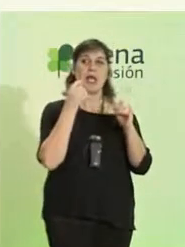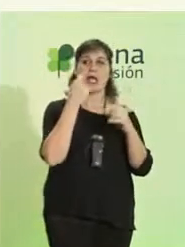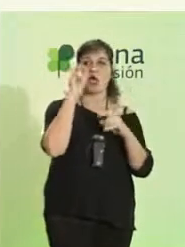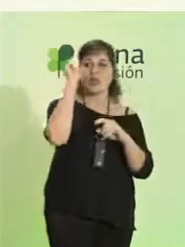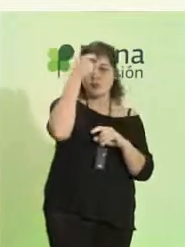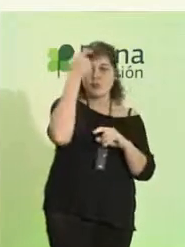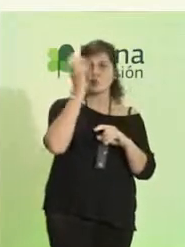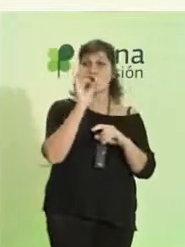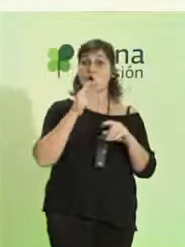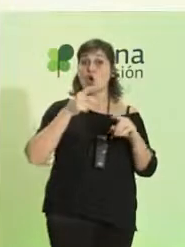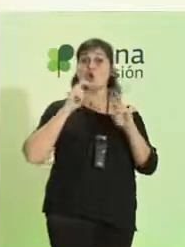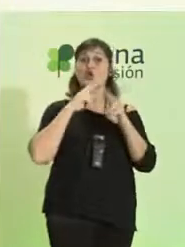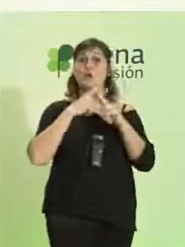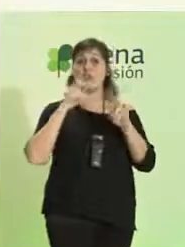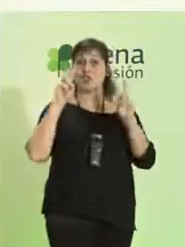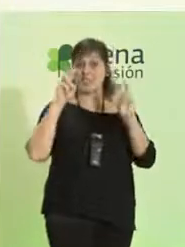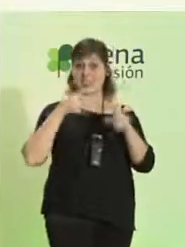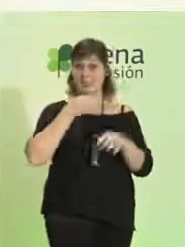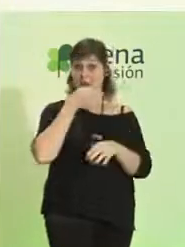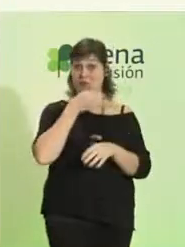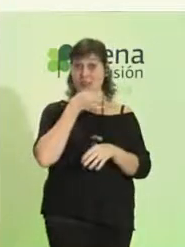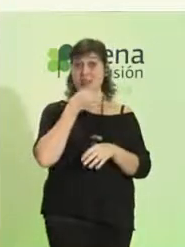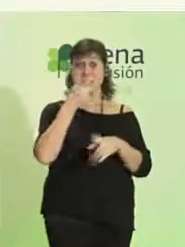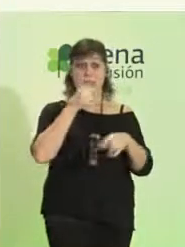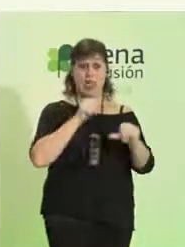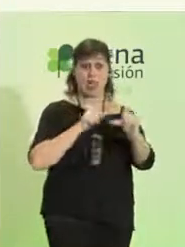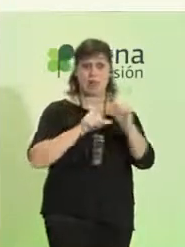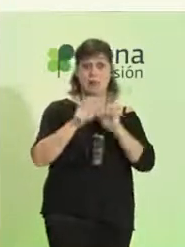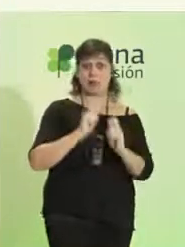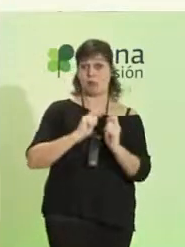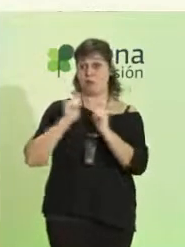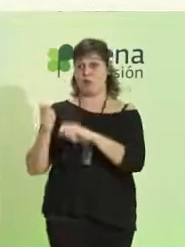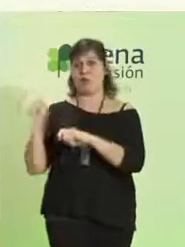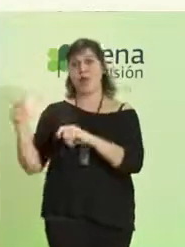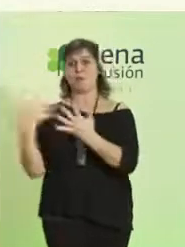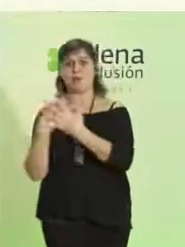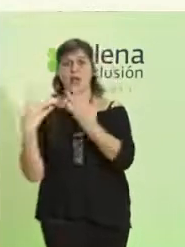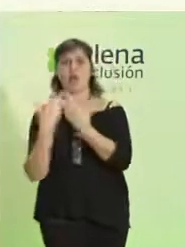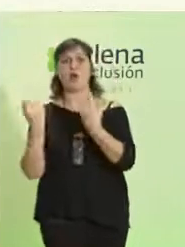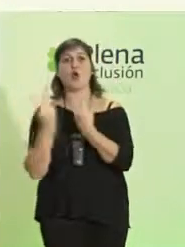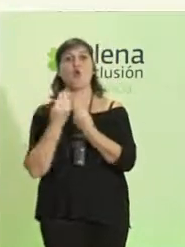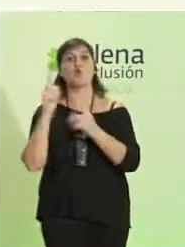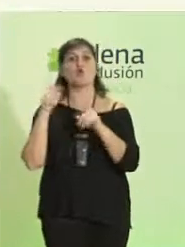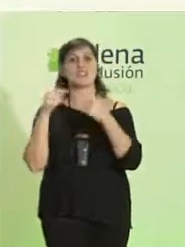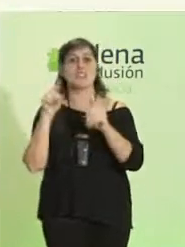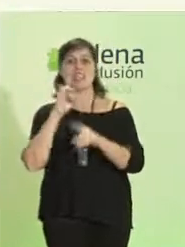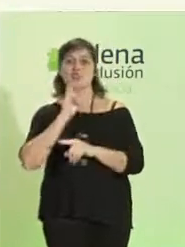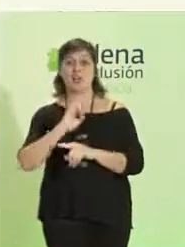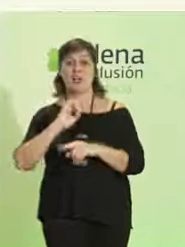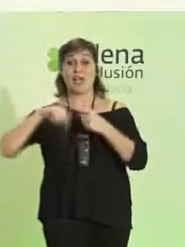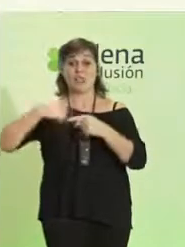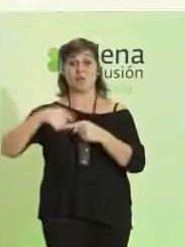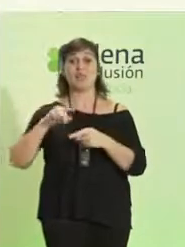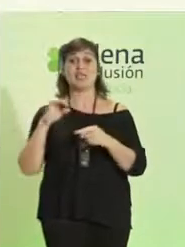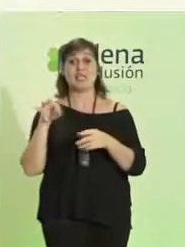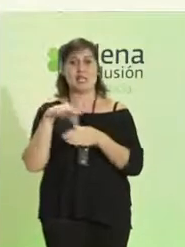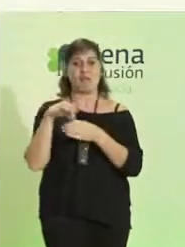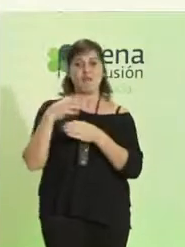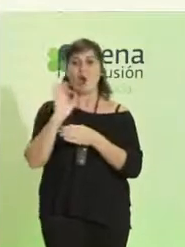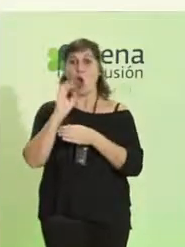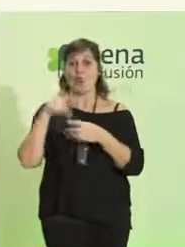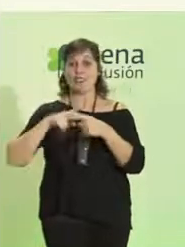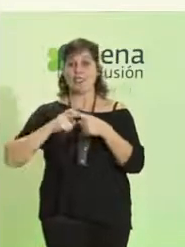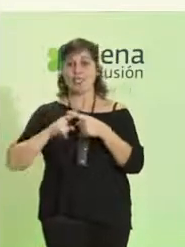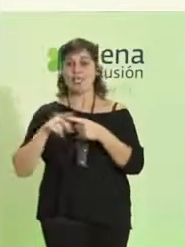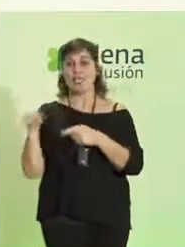vais a trabajar esta tarde. A partir de ahí lo hemos grabado, lo ha remezclado y bueno, pues espero que luego en el café o cuando empecéis el taller